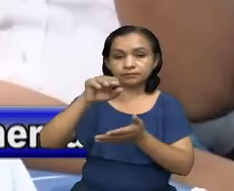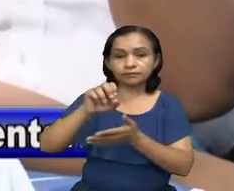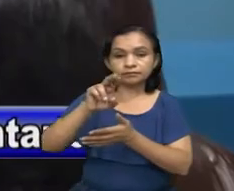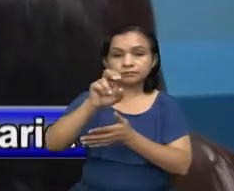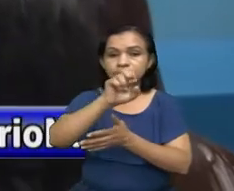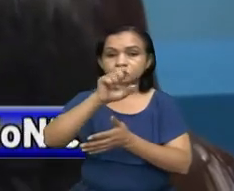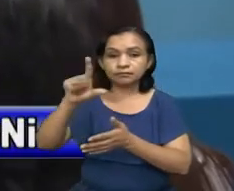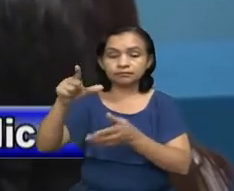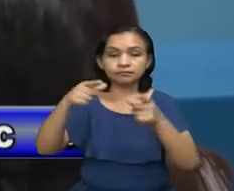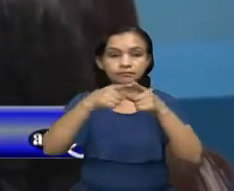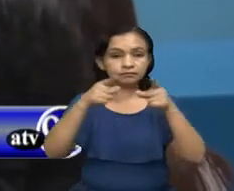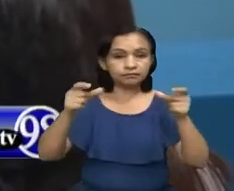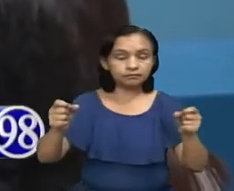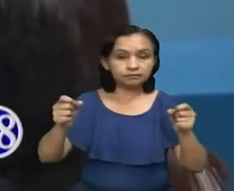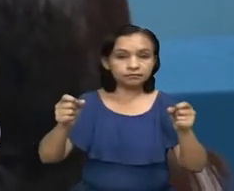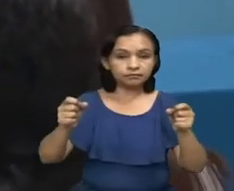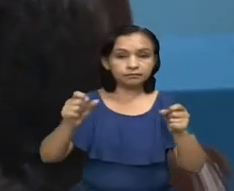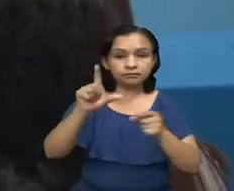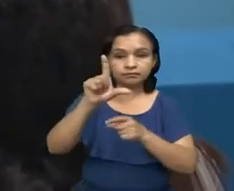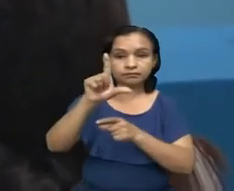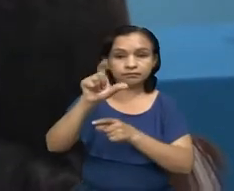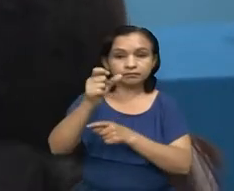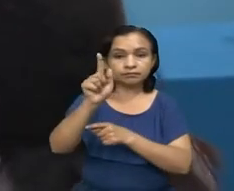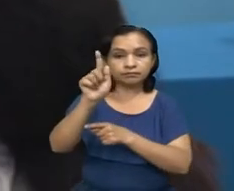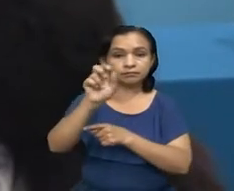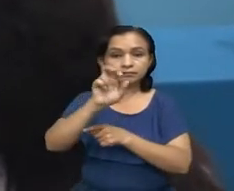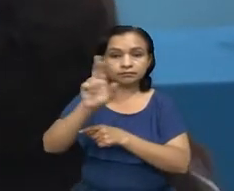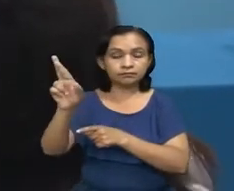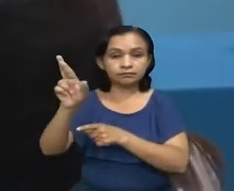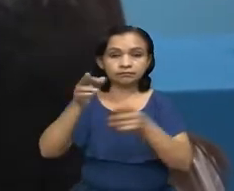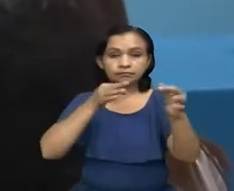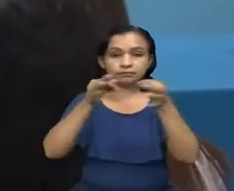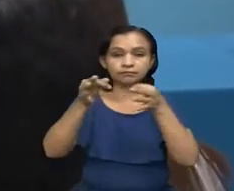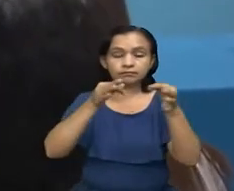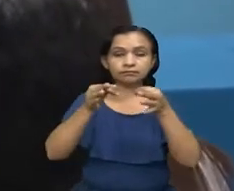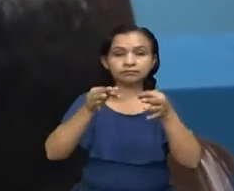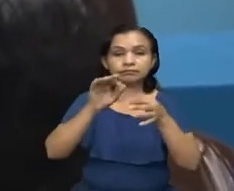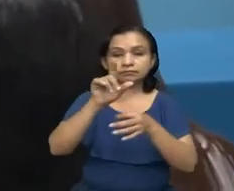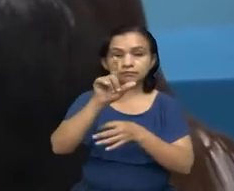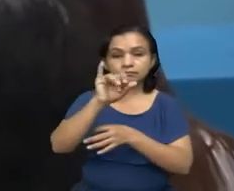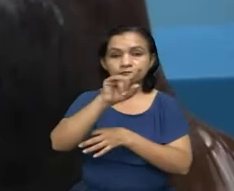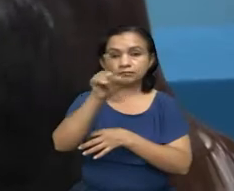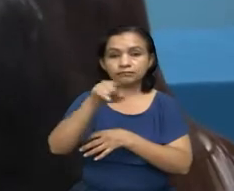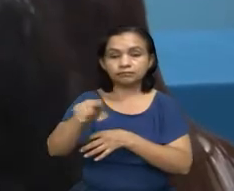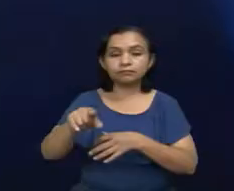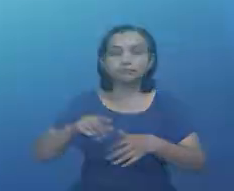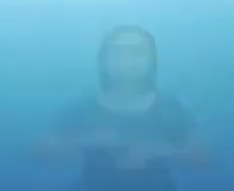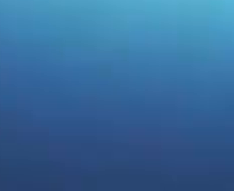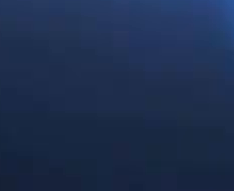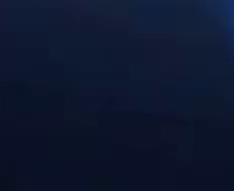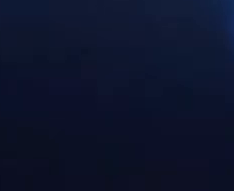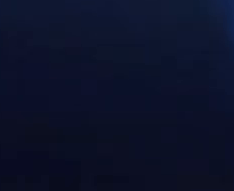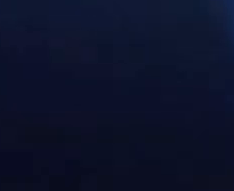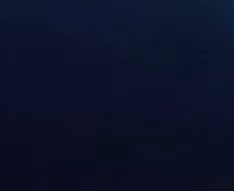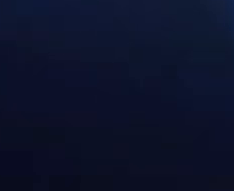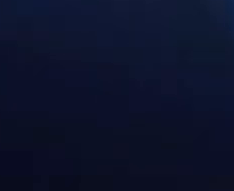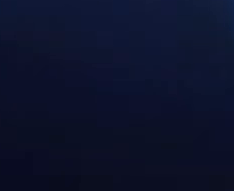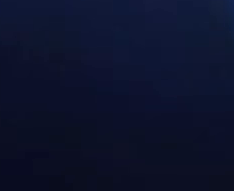de Managua. Con cámara de Lester Mora para el canal parlamentario, informó Liz Escoto.